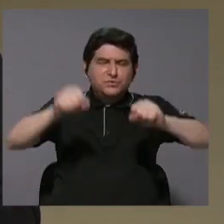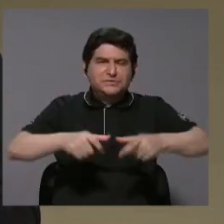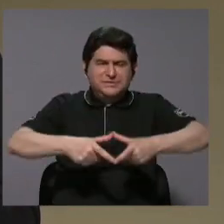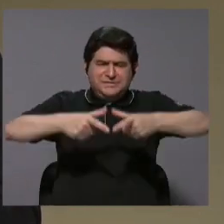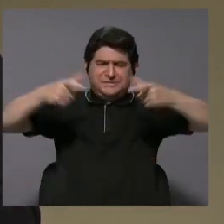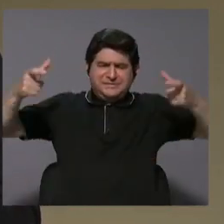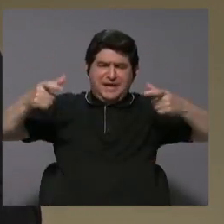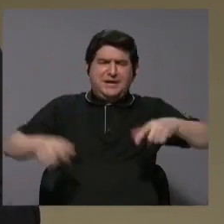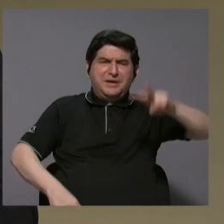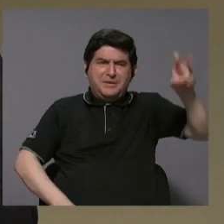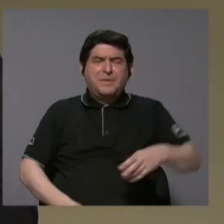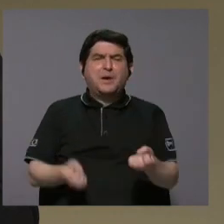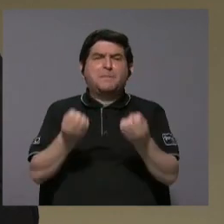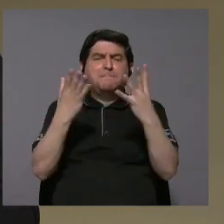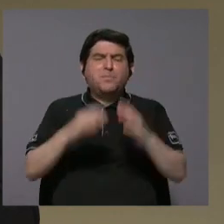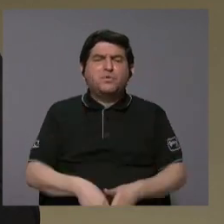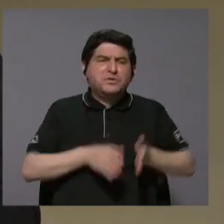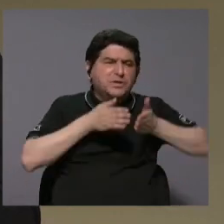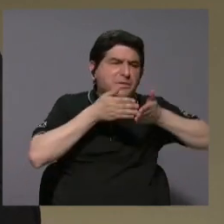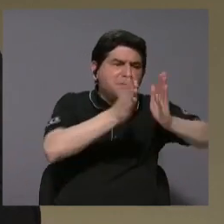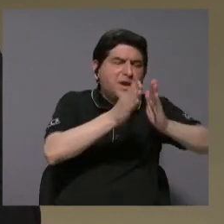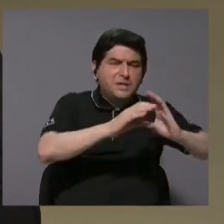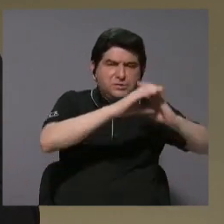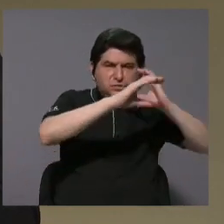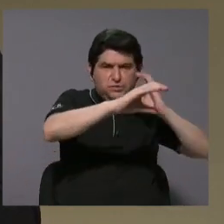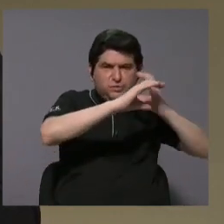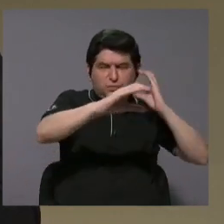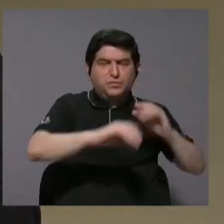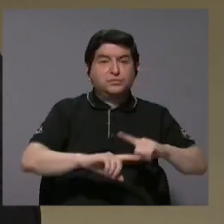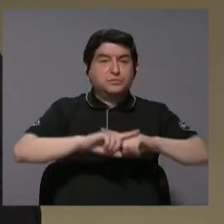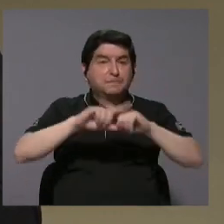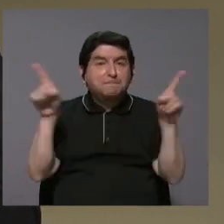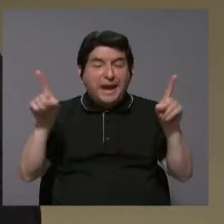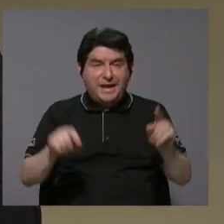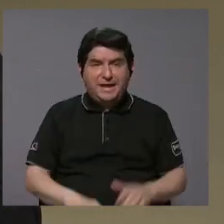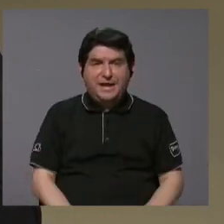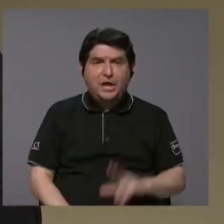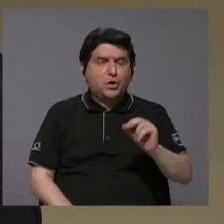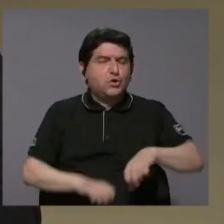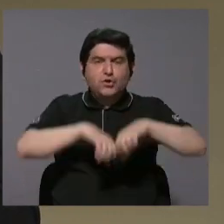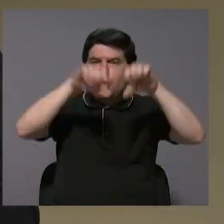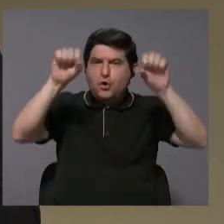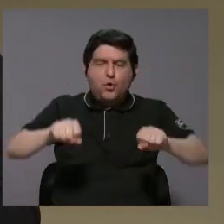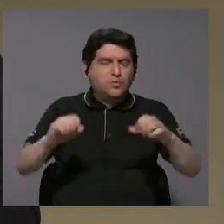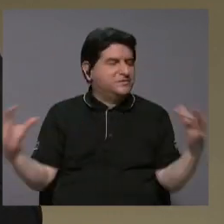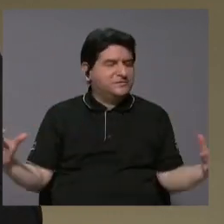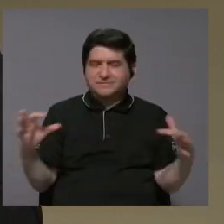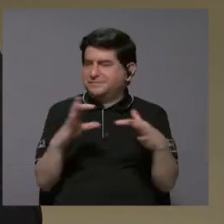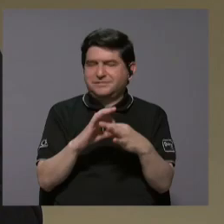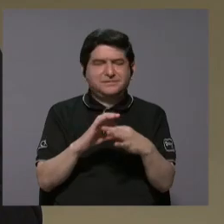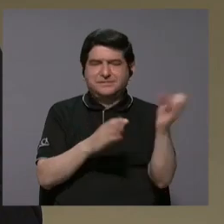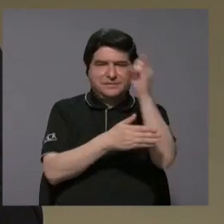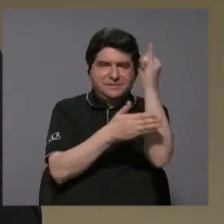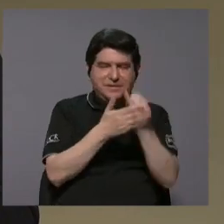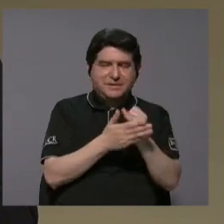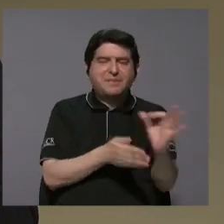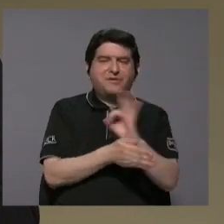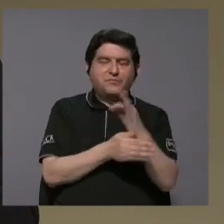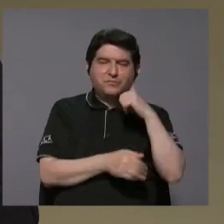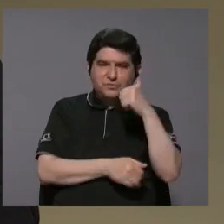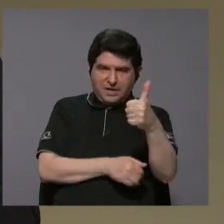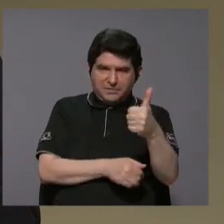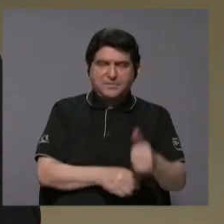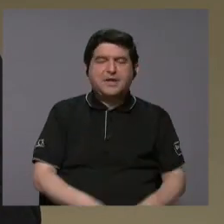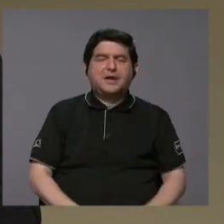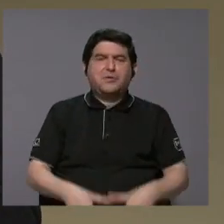son muchas rutas de buses que llegan a muchos lugares, pero que en realidad no son un sistema único articulado diseñado para llevar eficientemente a